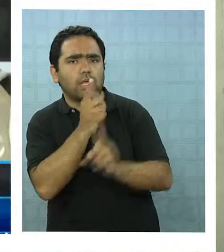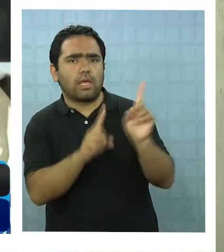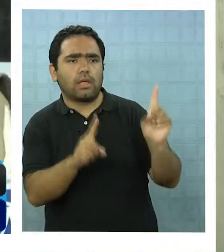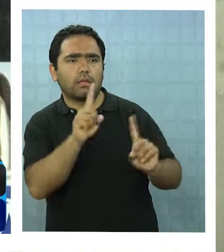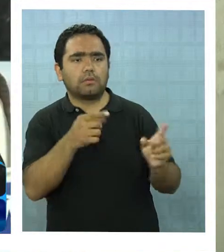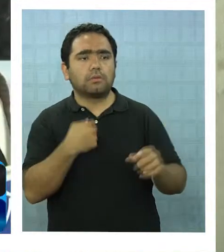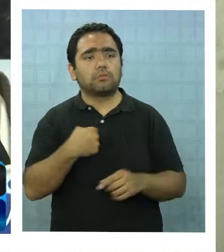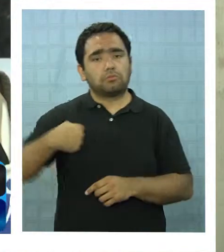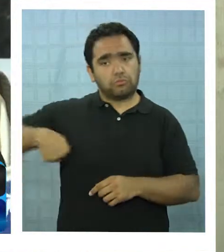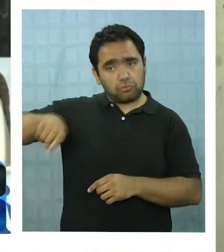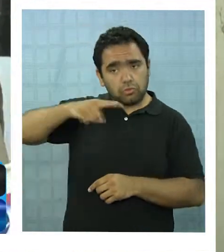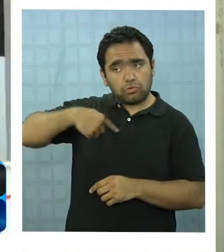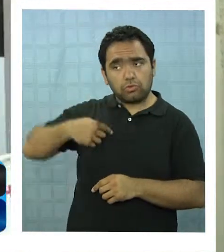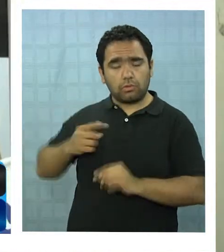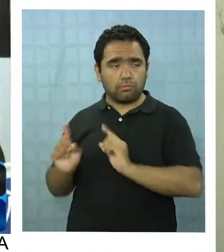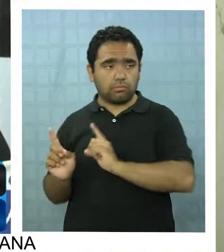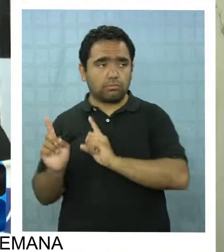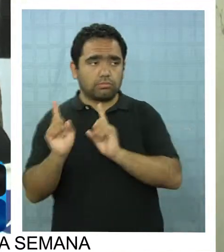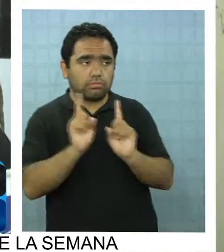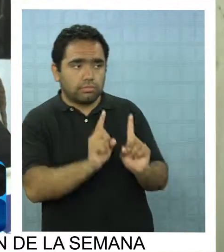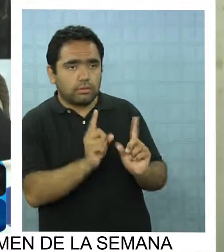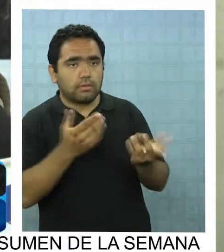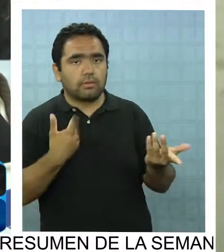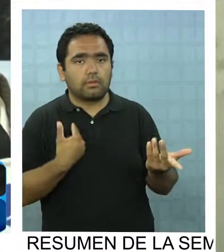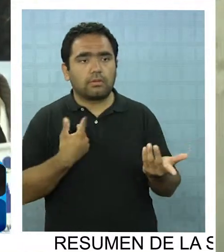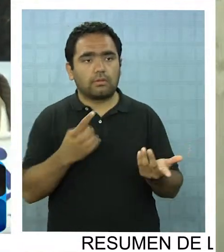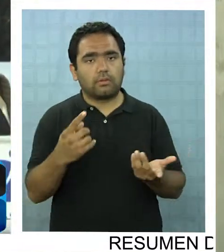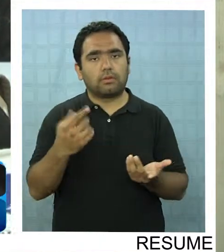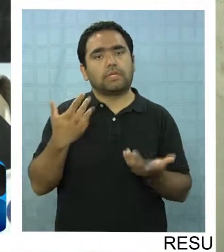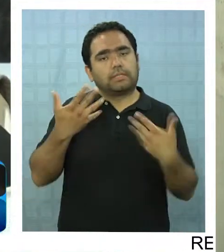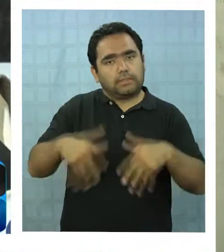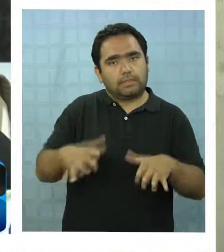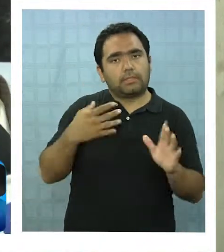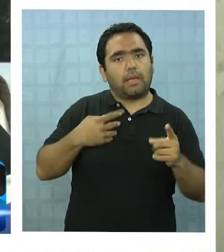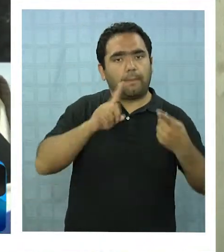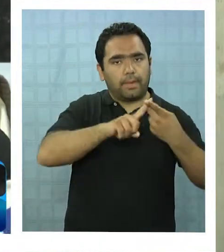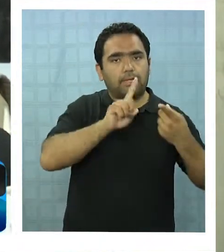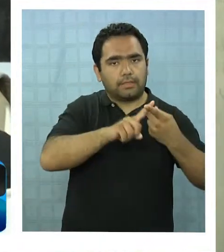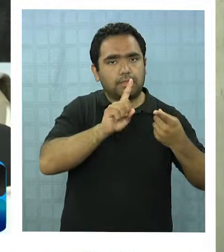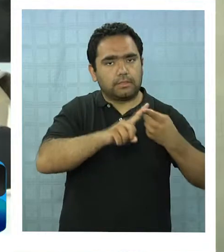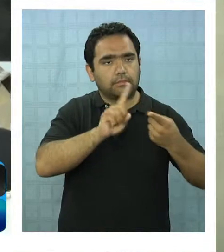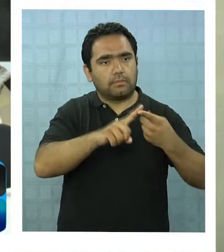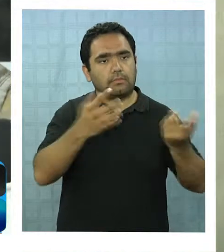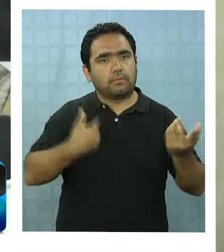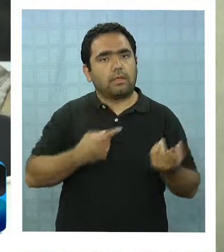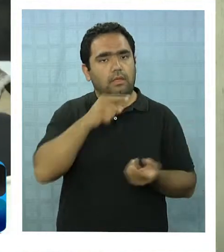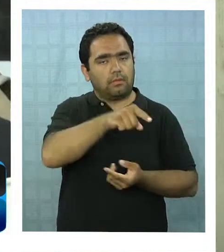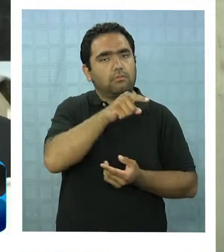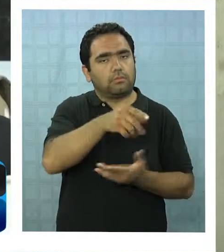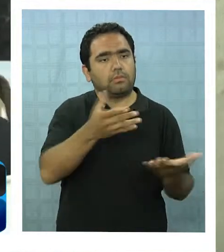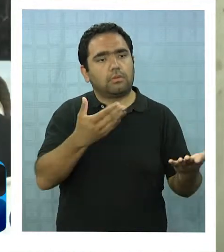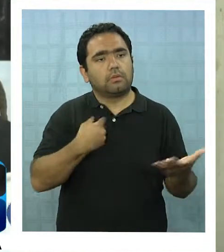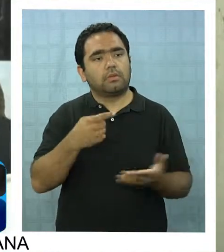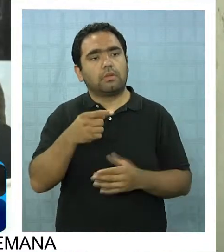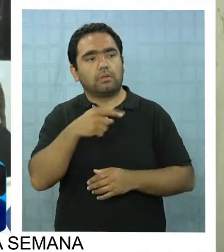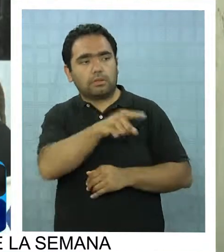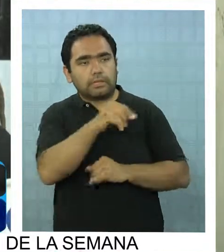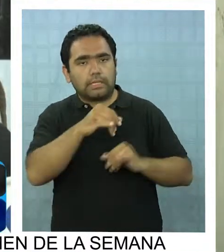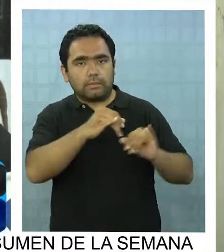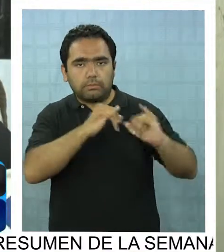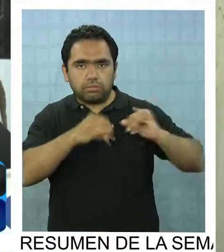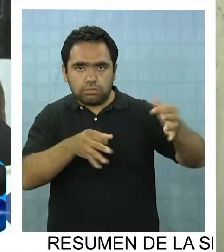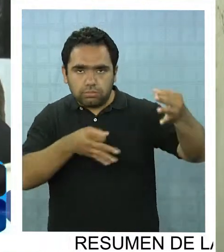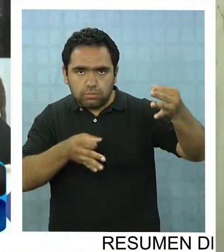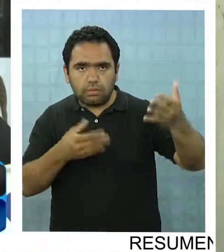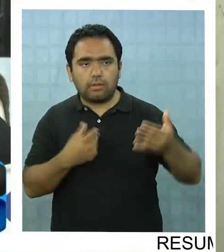la cabeza del concurso nosotros los arqueólogos hemos participado en varios procedimientos de esa naturaleza y con todo esos informes en este caso